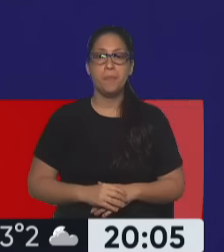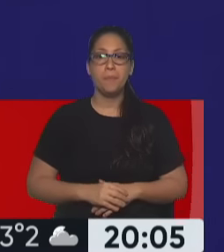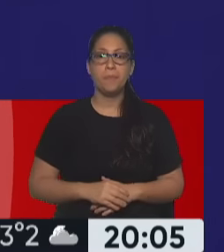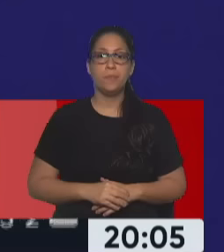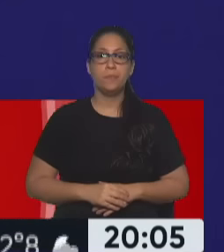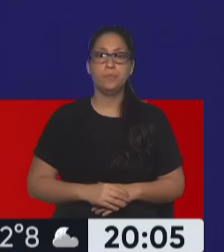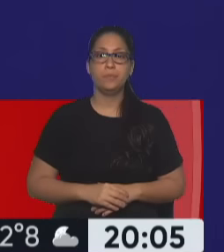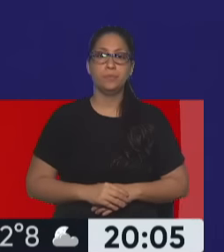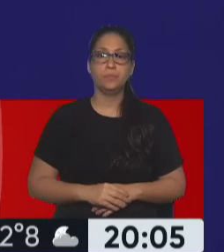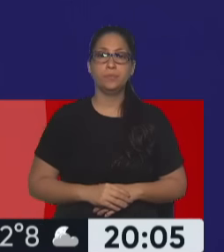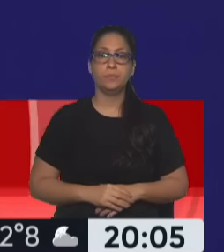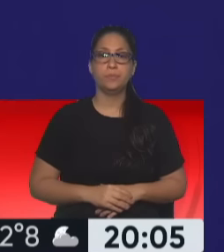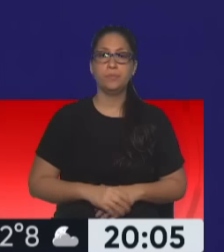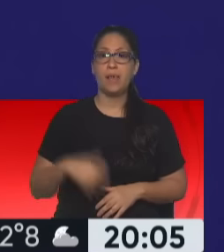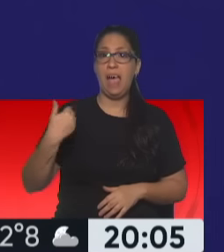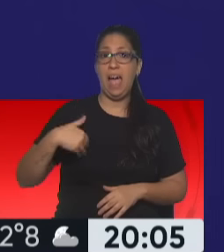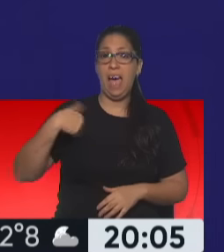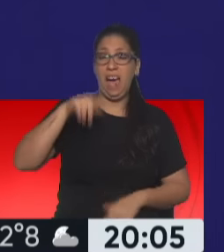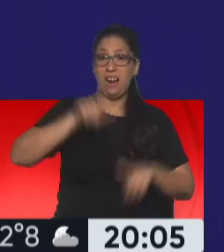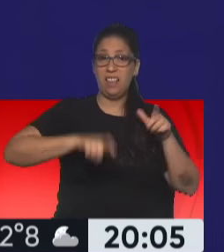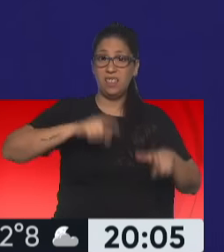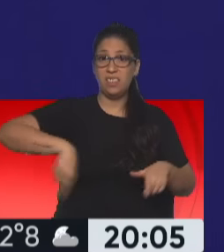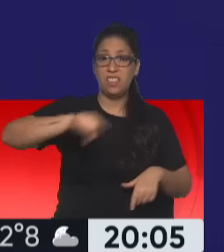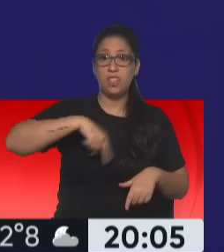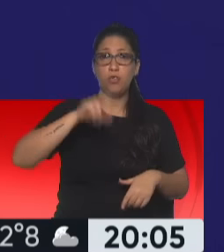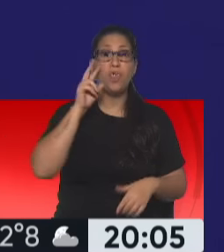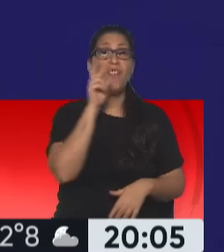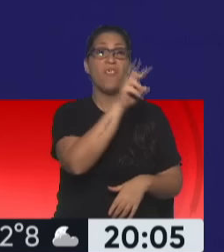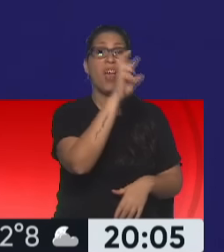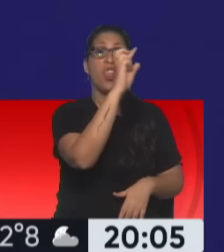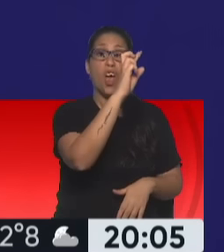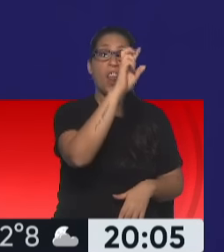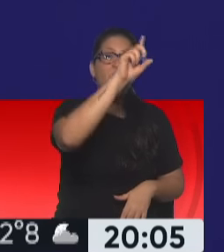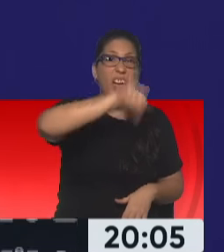los argentinos forman sus expectativas mirando el dólar.